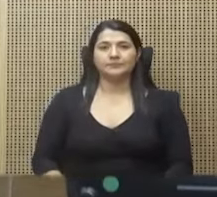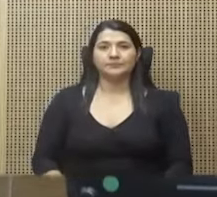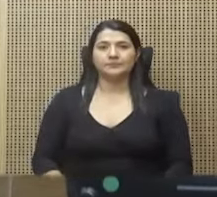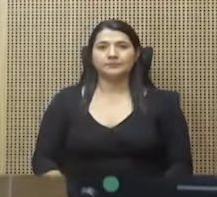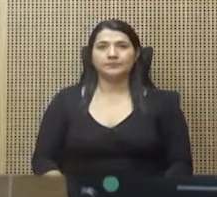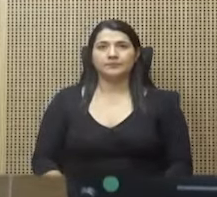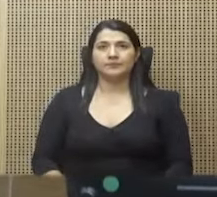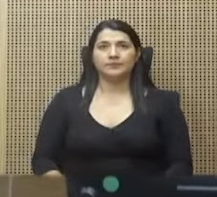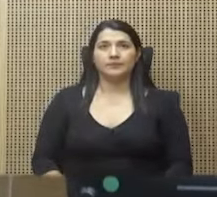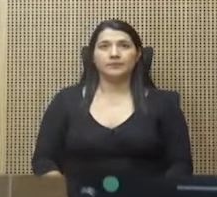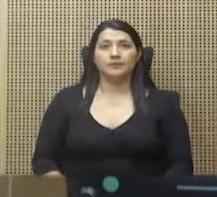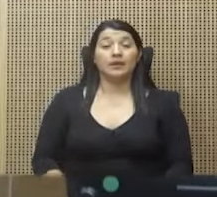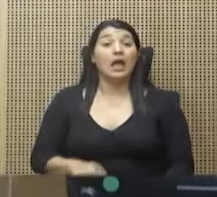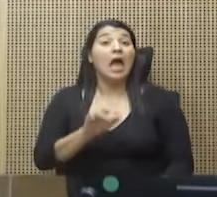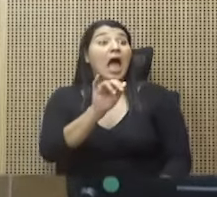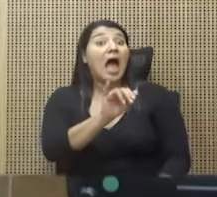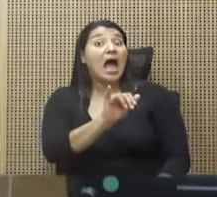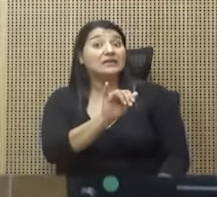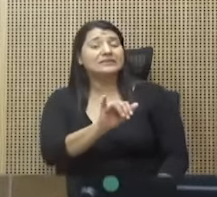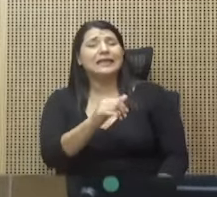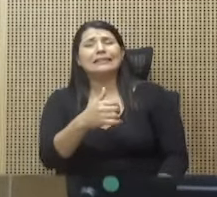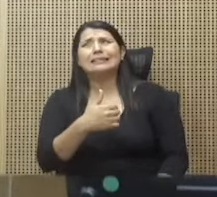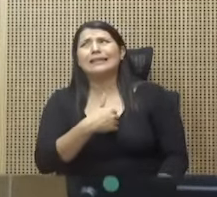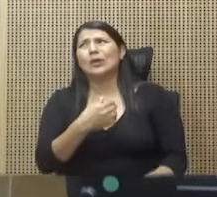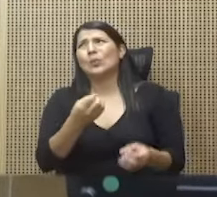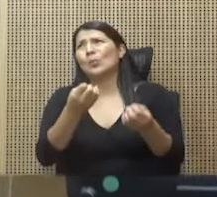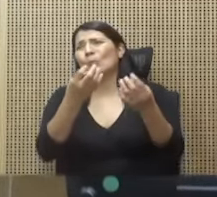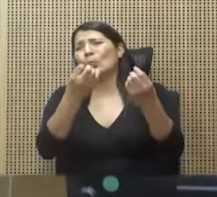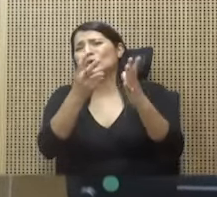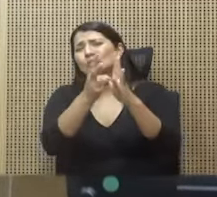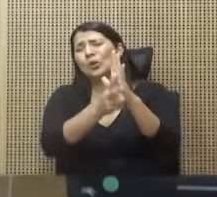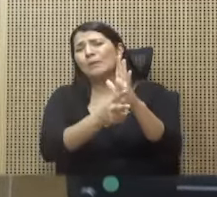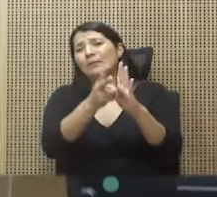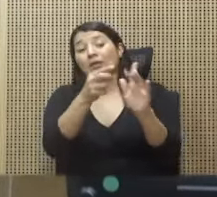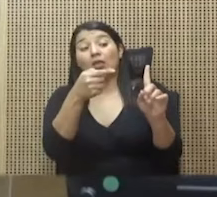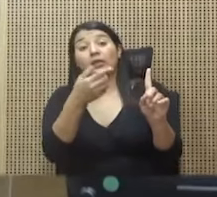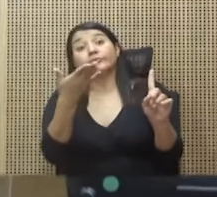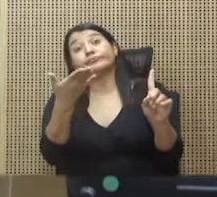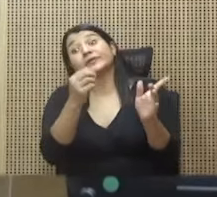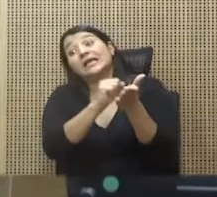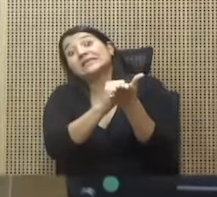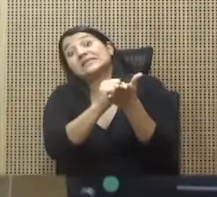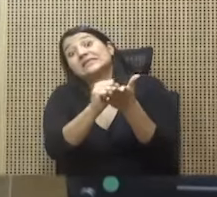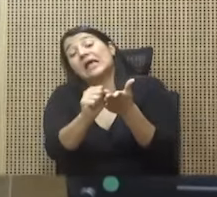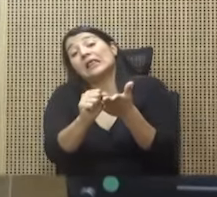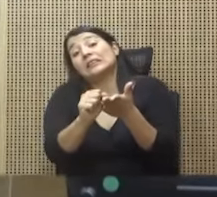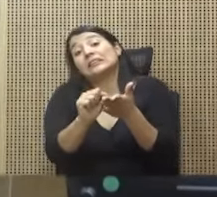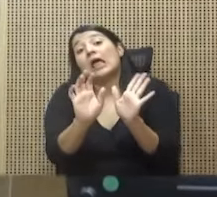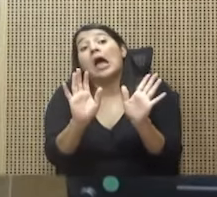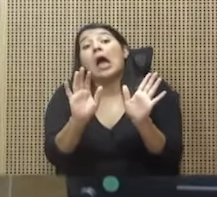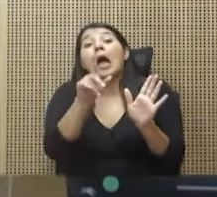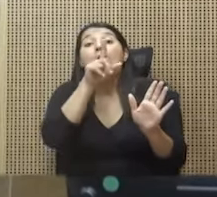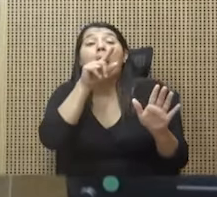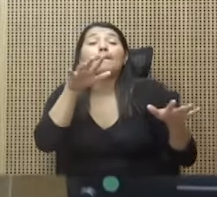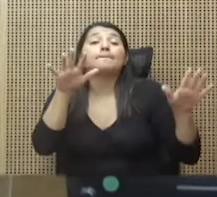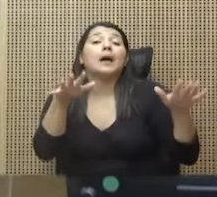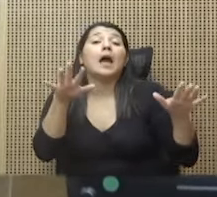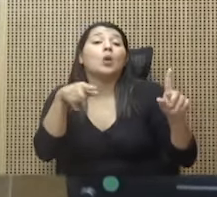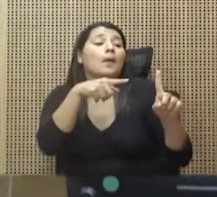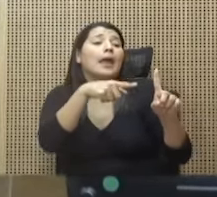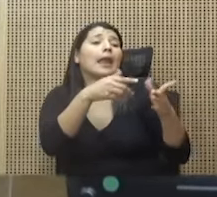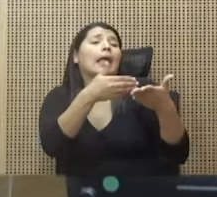Y así como eso, tengo varios videos de esa santa paloma, de ese casi canonizado que la señora Cisneros citó